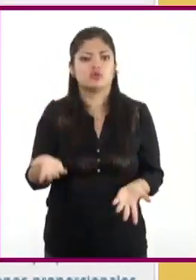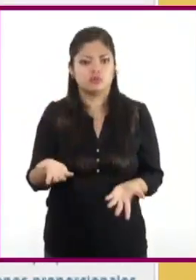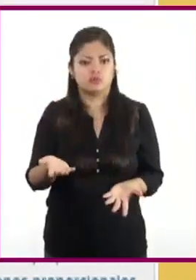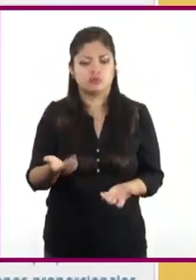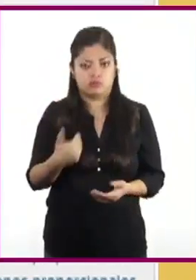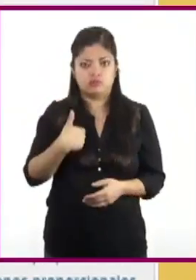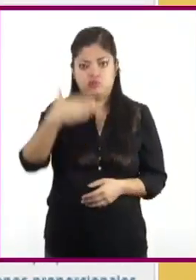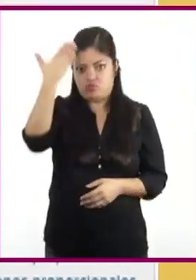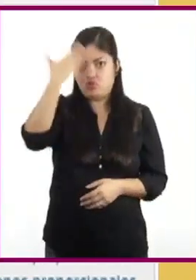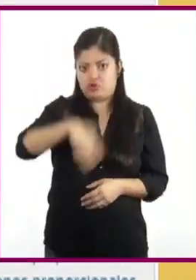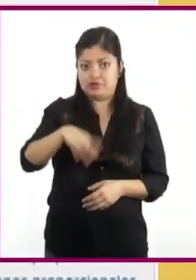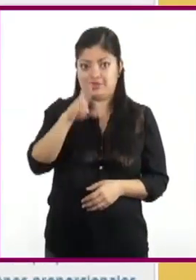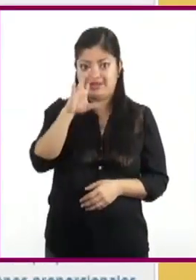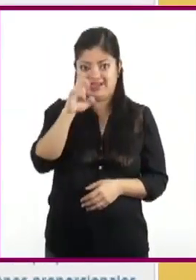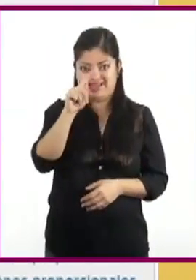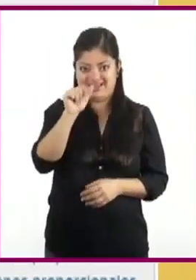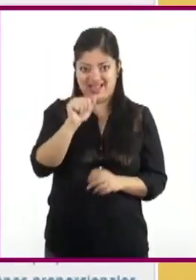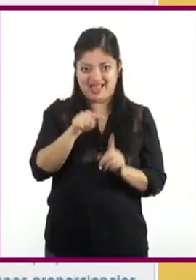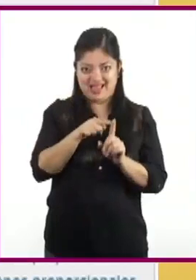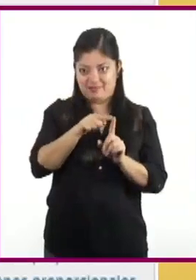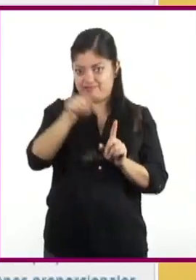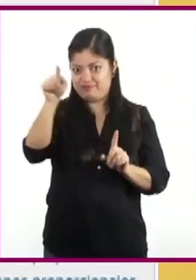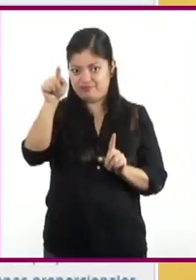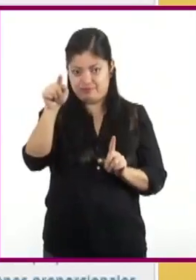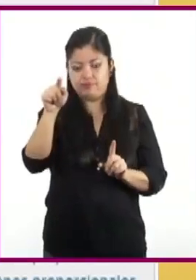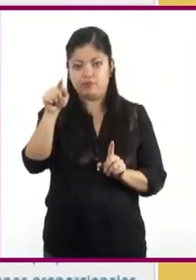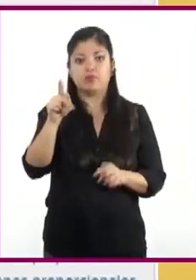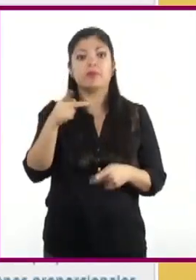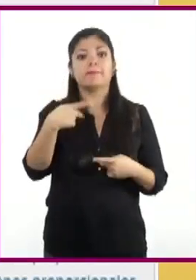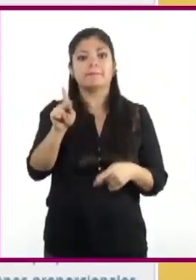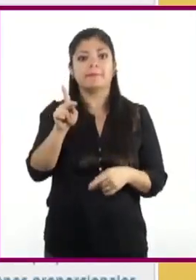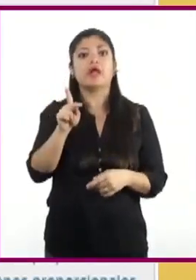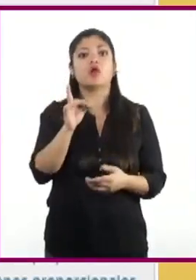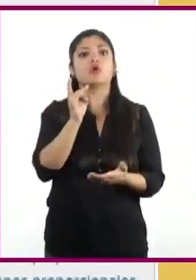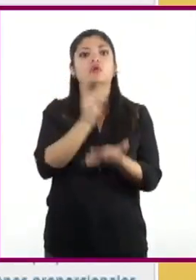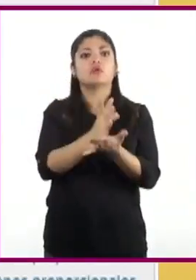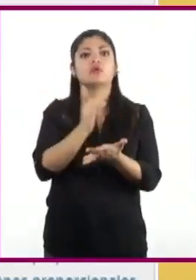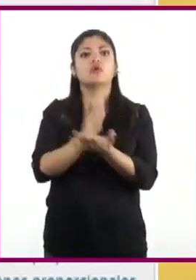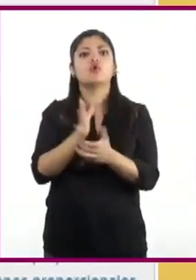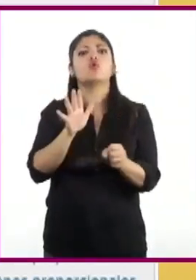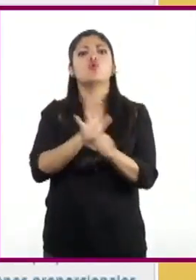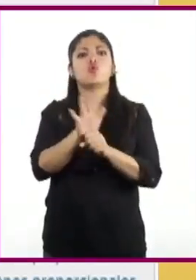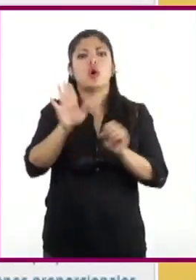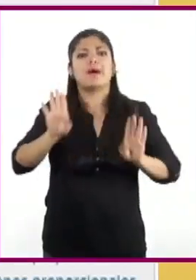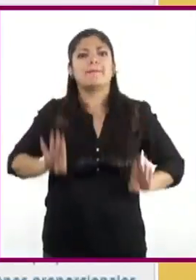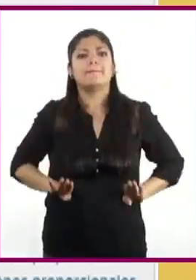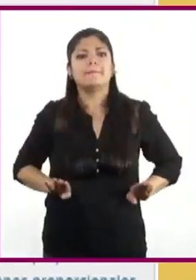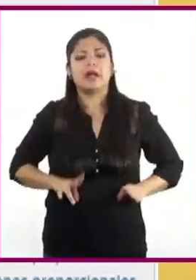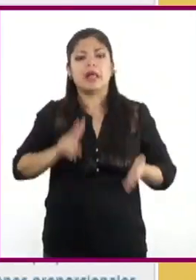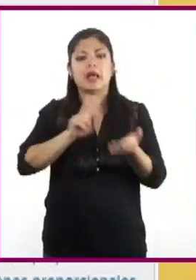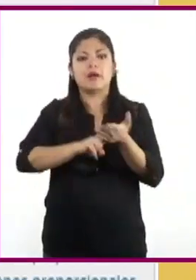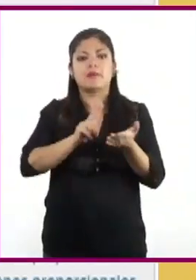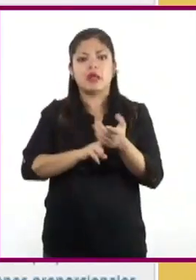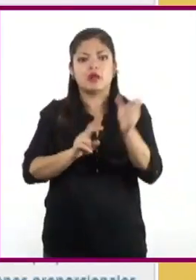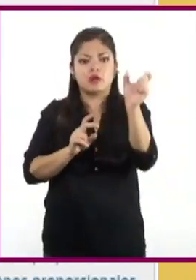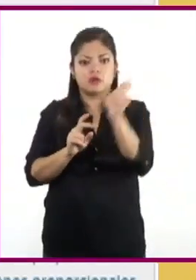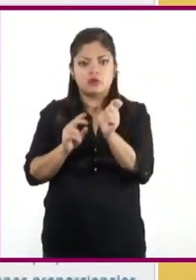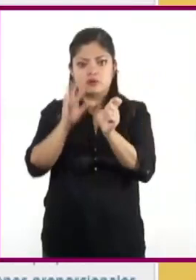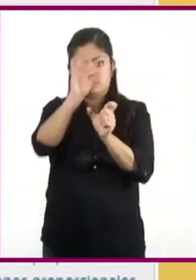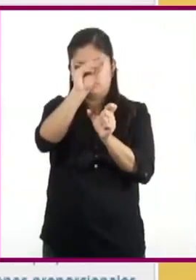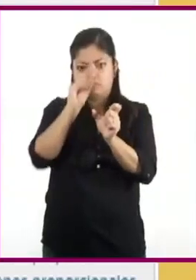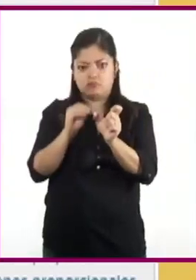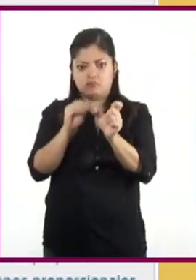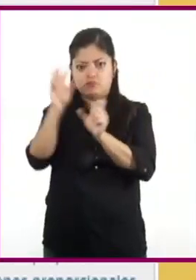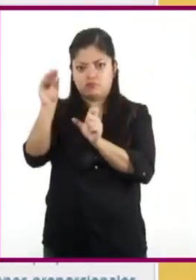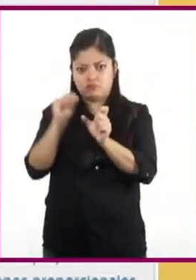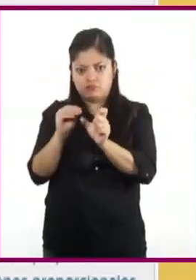es de esta forma de aquí. Por lo tanto, tomando cualesquiera de estas parejas de valores, puedo sustituirlas acá y